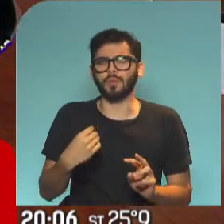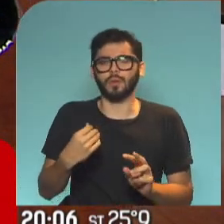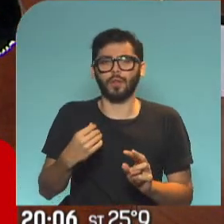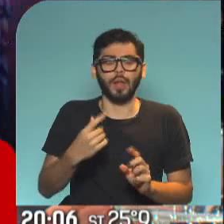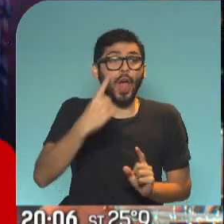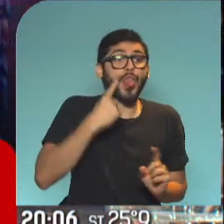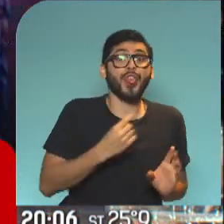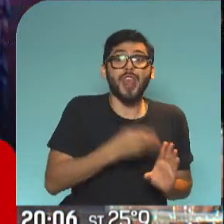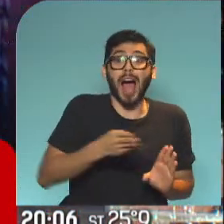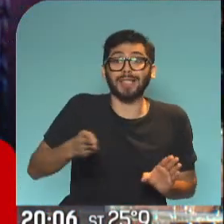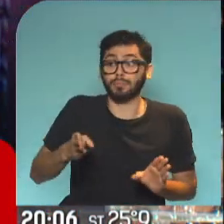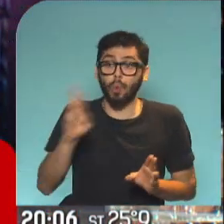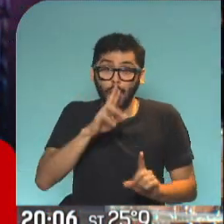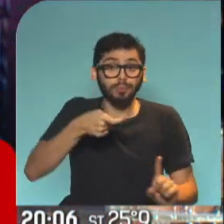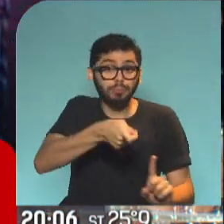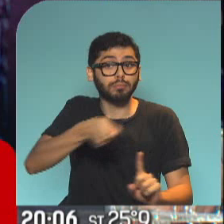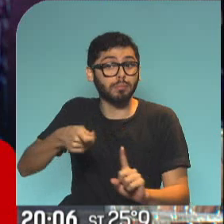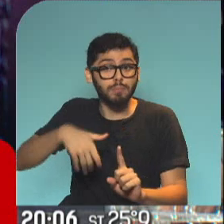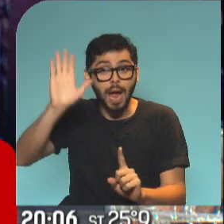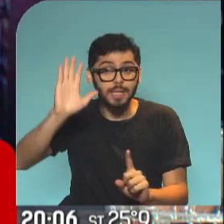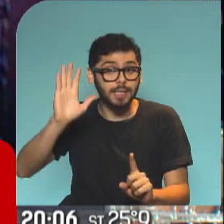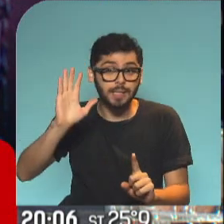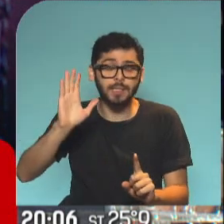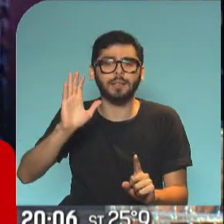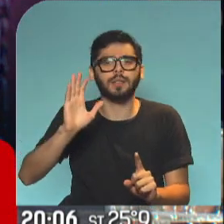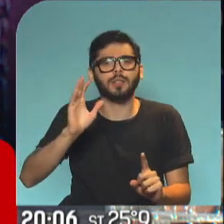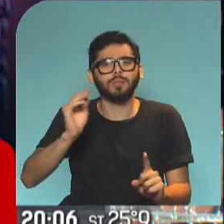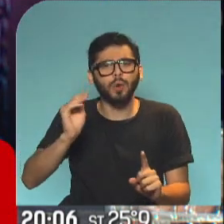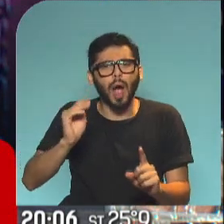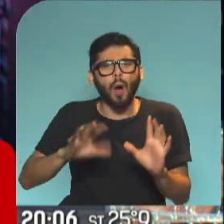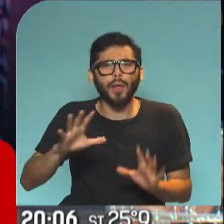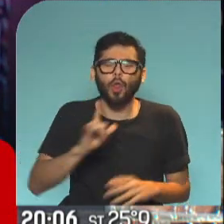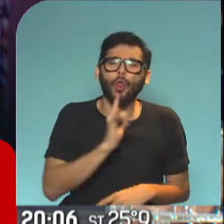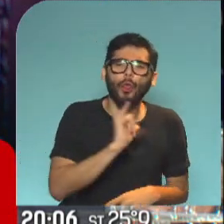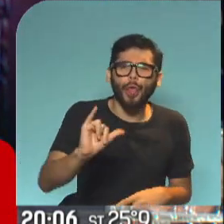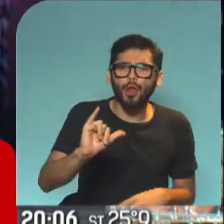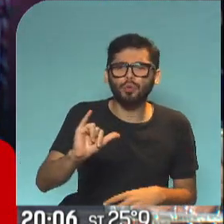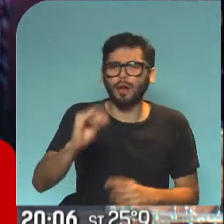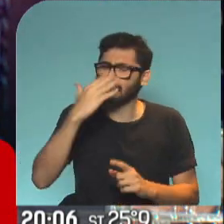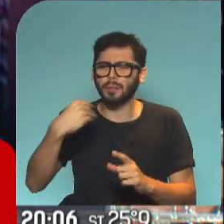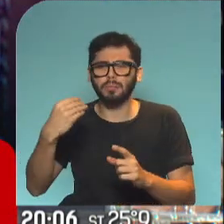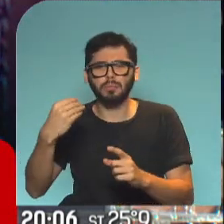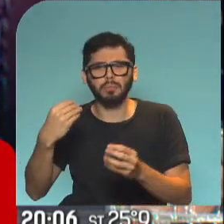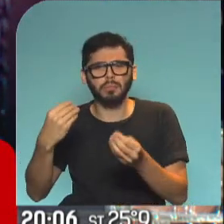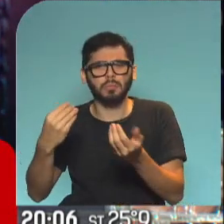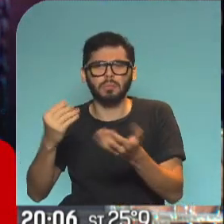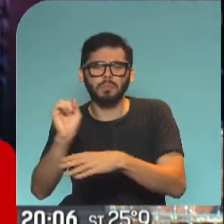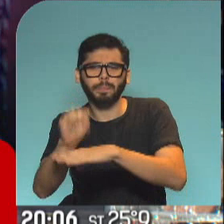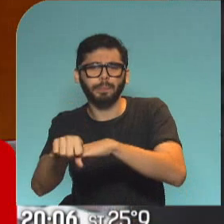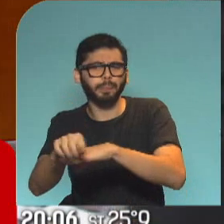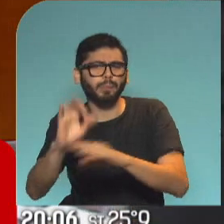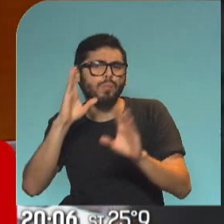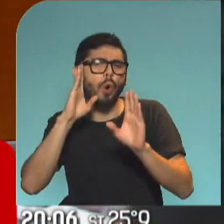cantidad de días en lo que va del año porque hay muchos de esos femicidios que comienzan en denuncias que no son escuchadas o denuncias que no son